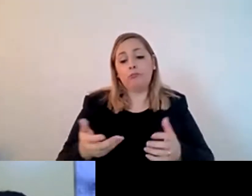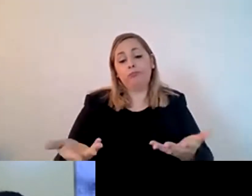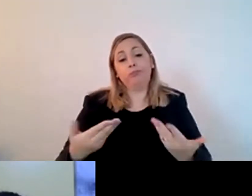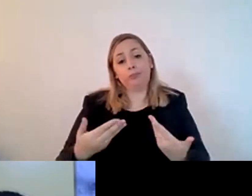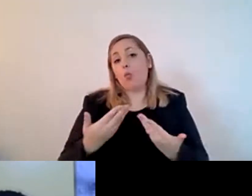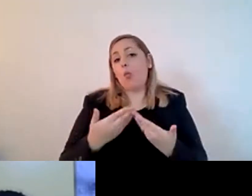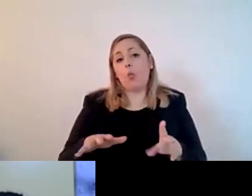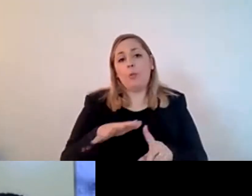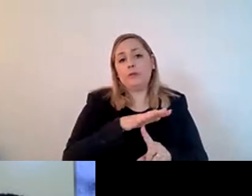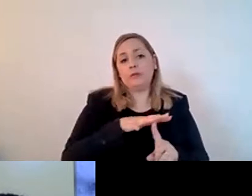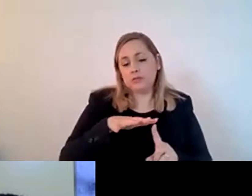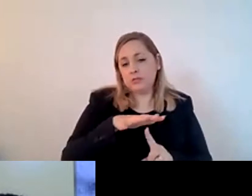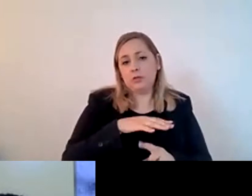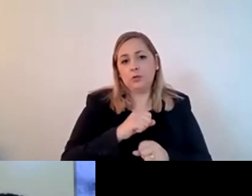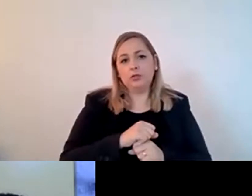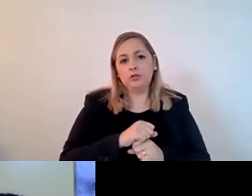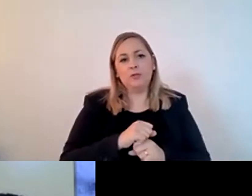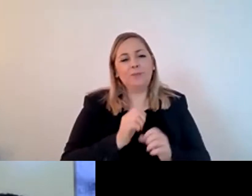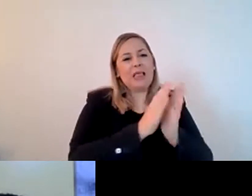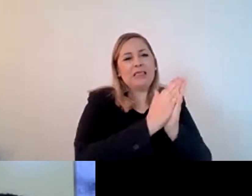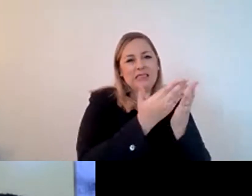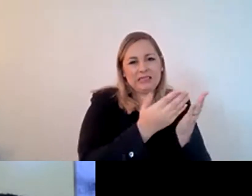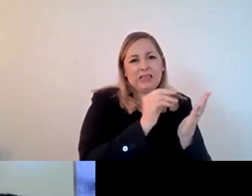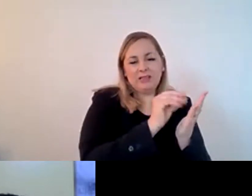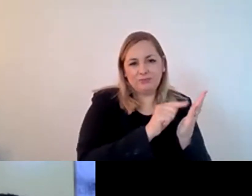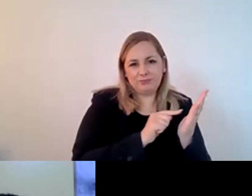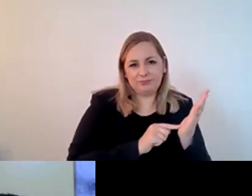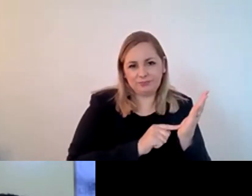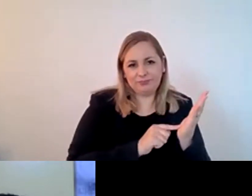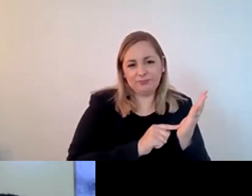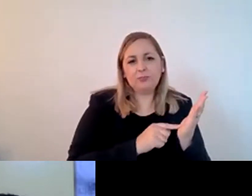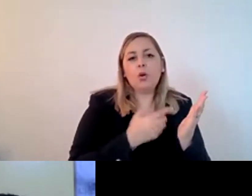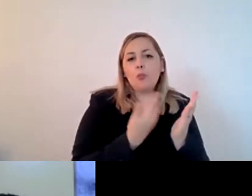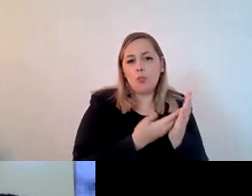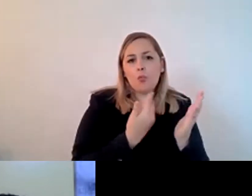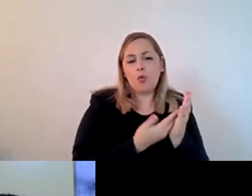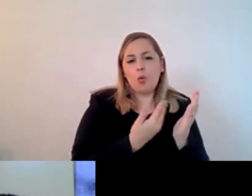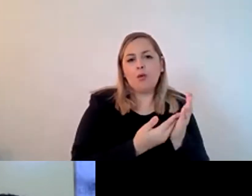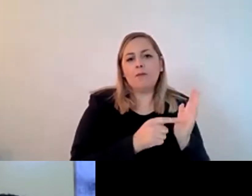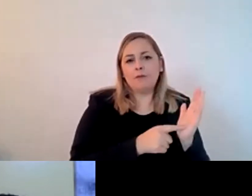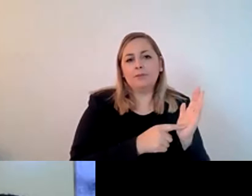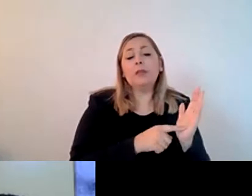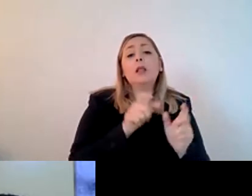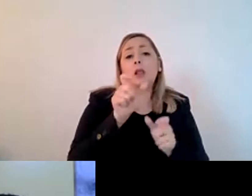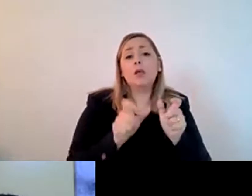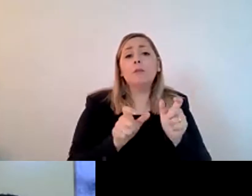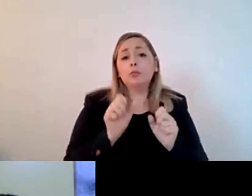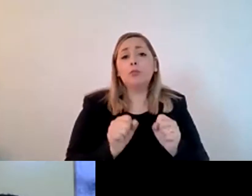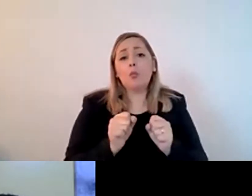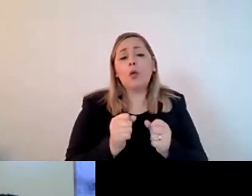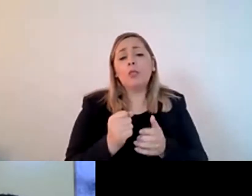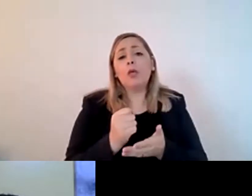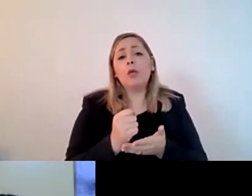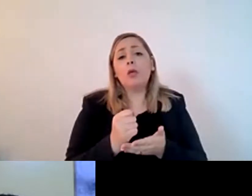cualquier caso, en el texto aparecen pruebas, por ejemplo, que la persona se pueda autoadministrar